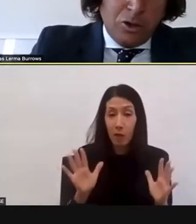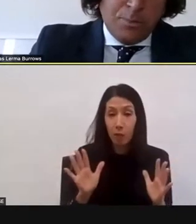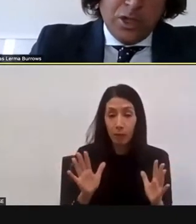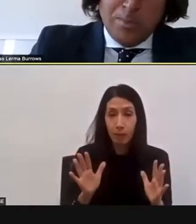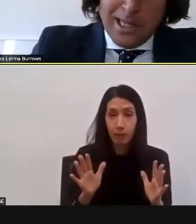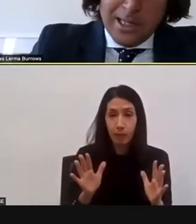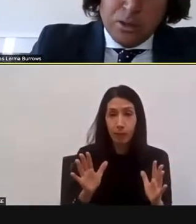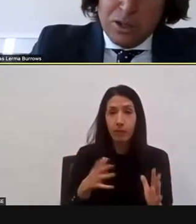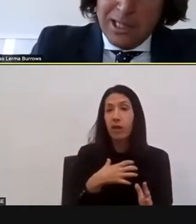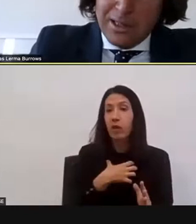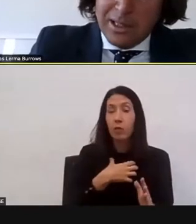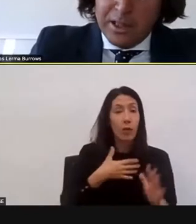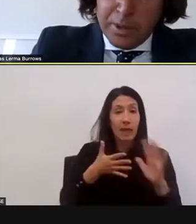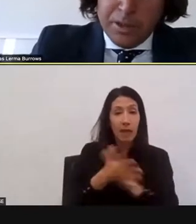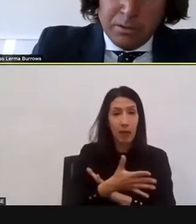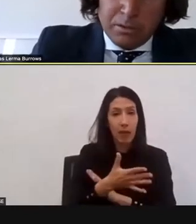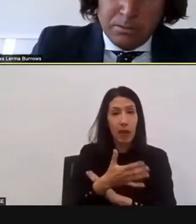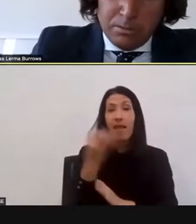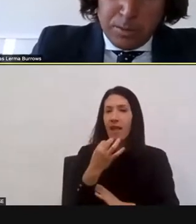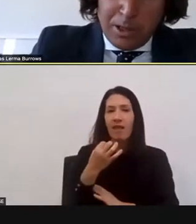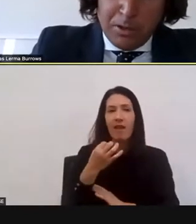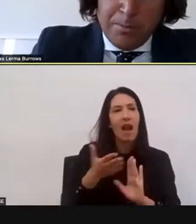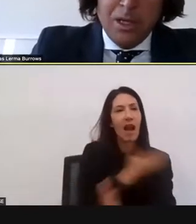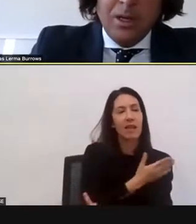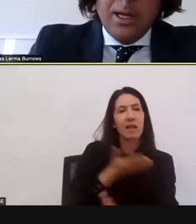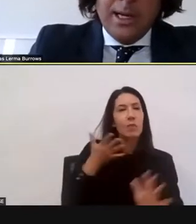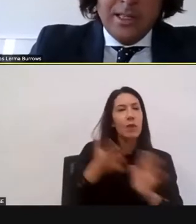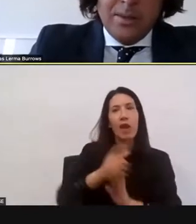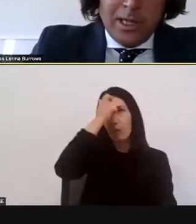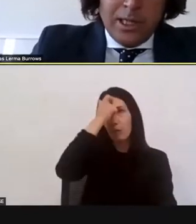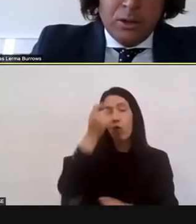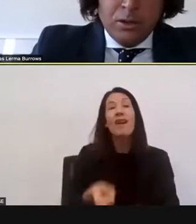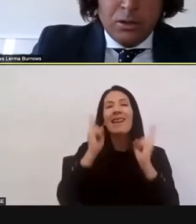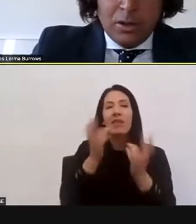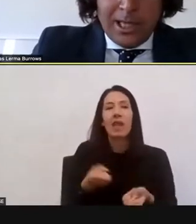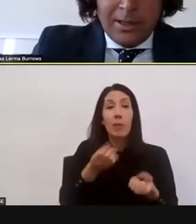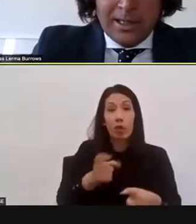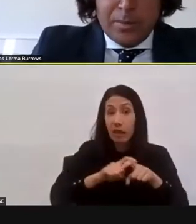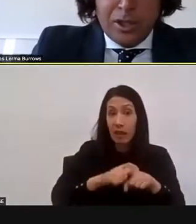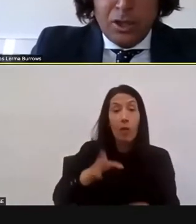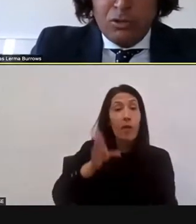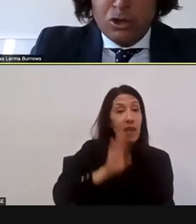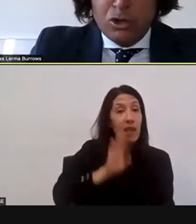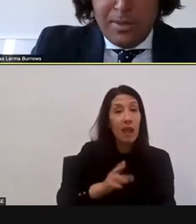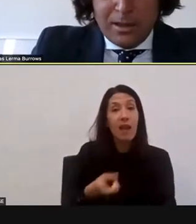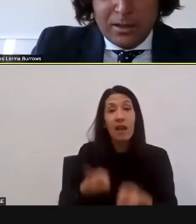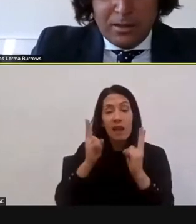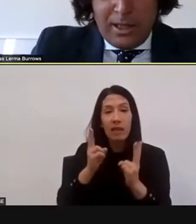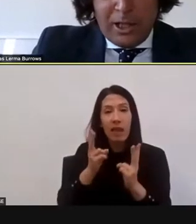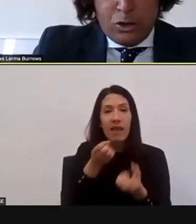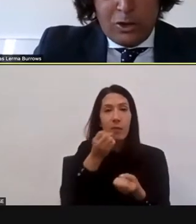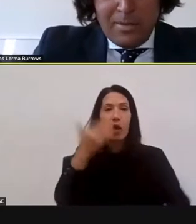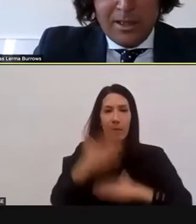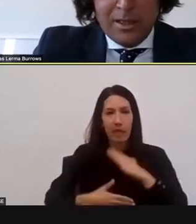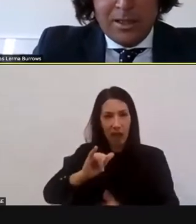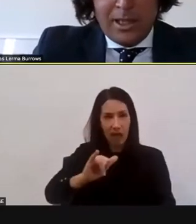no se puede explicar esto sin la libertad de expresión. Este tipo de delitos, la libertad de expresión tiene unos límites, y